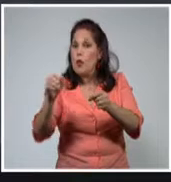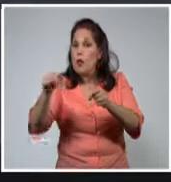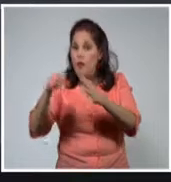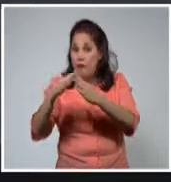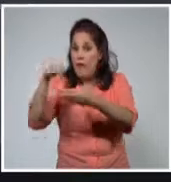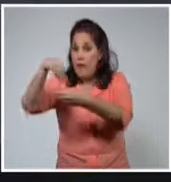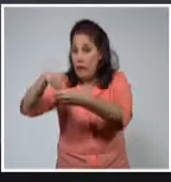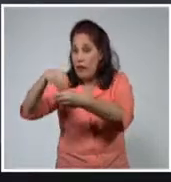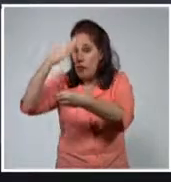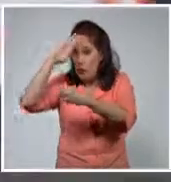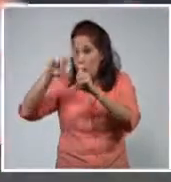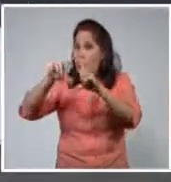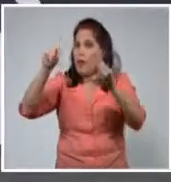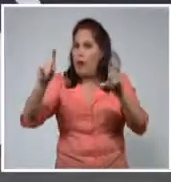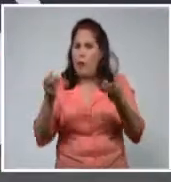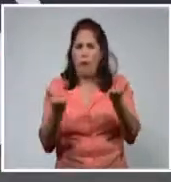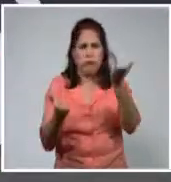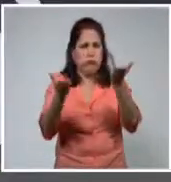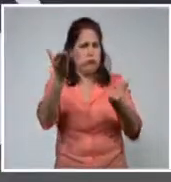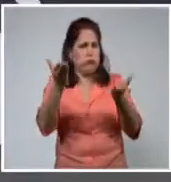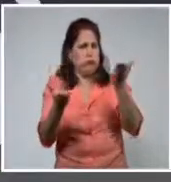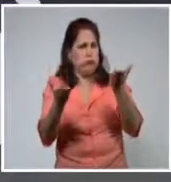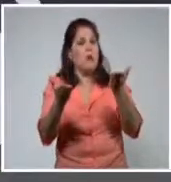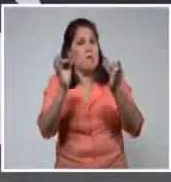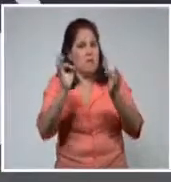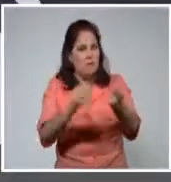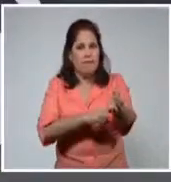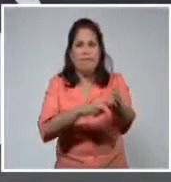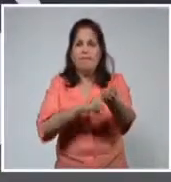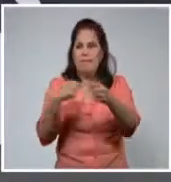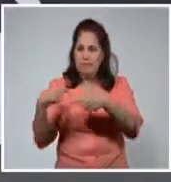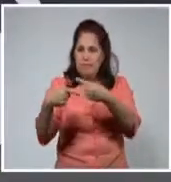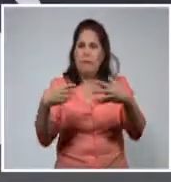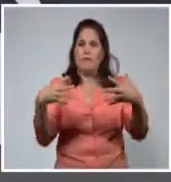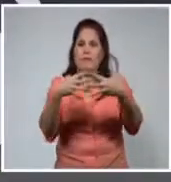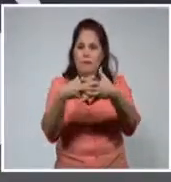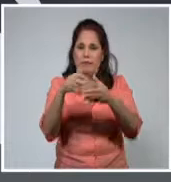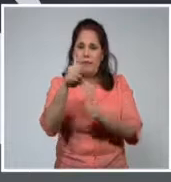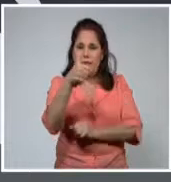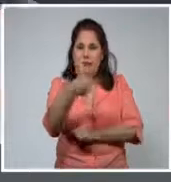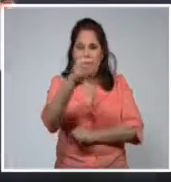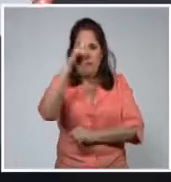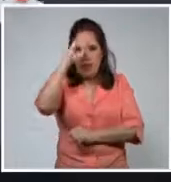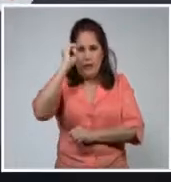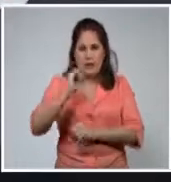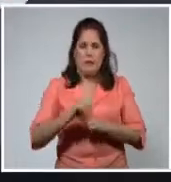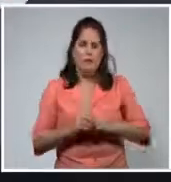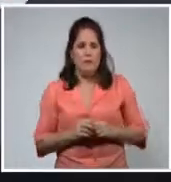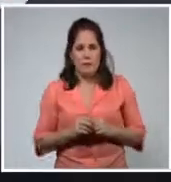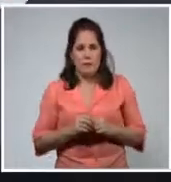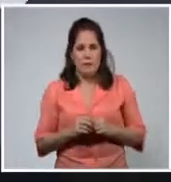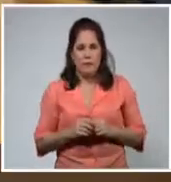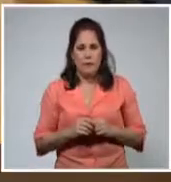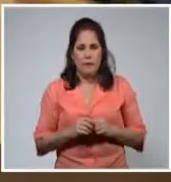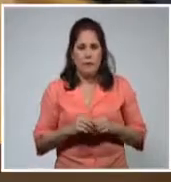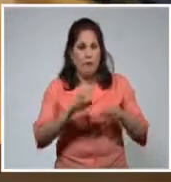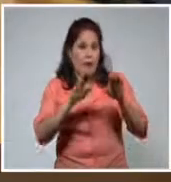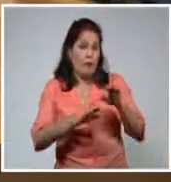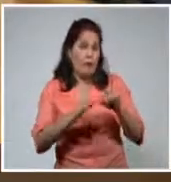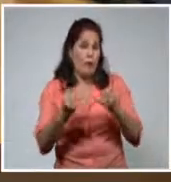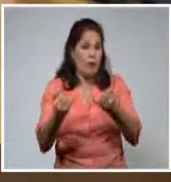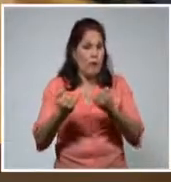habitan hoy el país, hemos establecido la conexión genética entre ambos en cuanto a la parte del genoma que tiene que ver con la